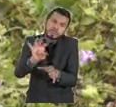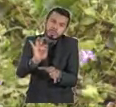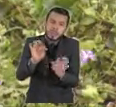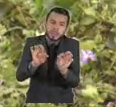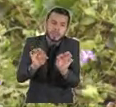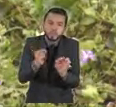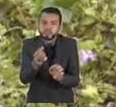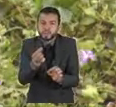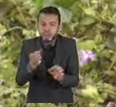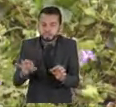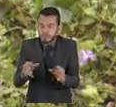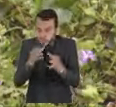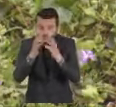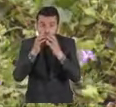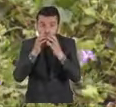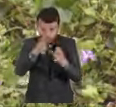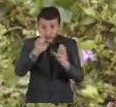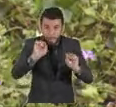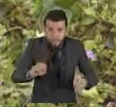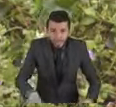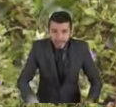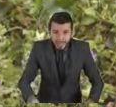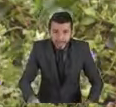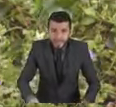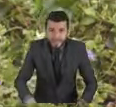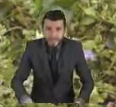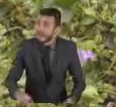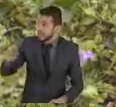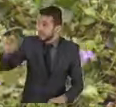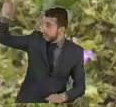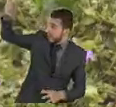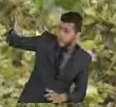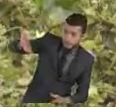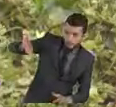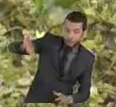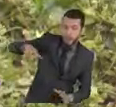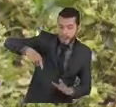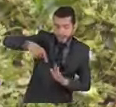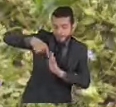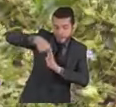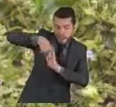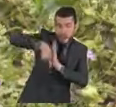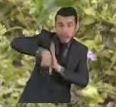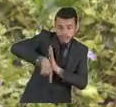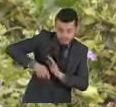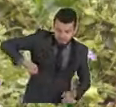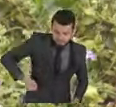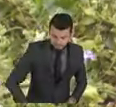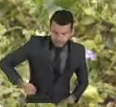El día que a Bogotá le toque bombear 2.600 metros para arriba agua, se acaba Bogotá.